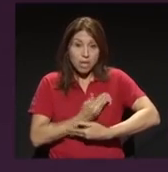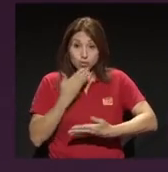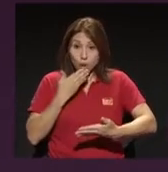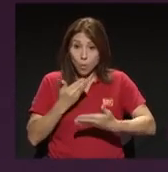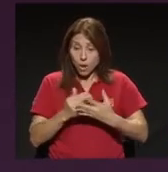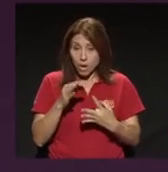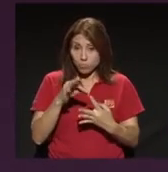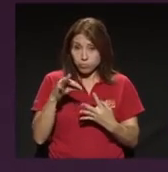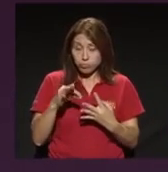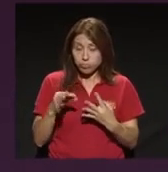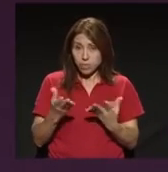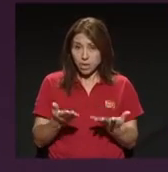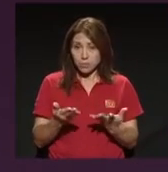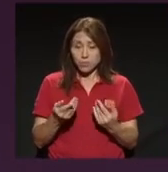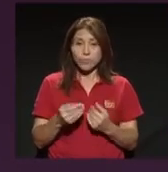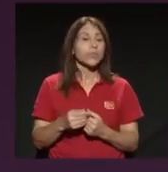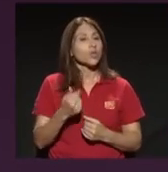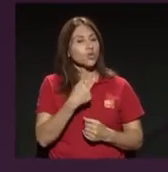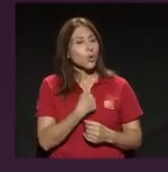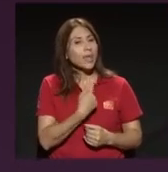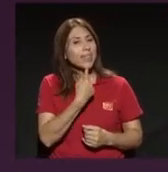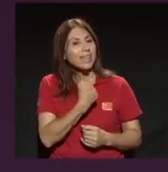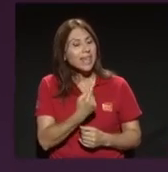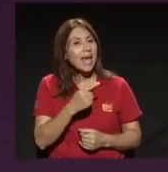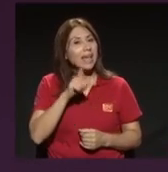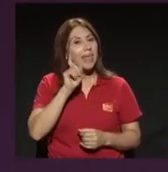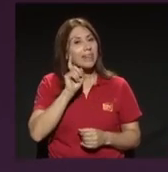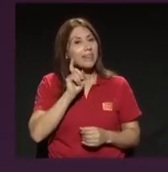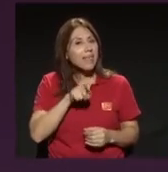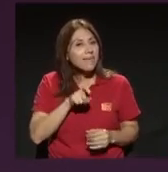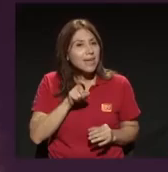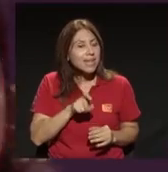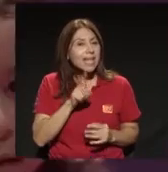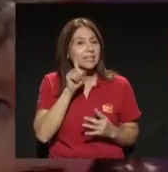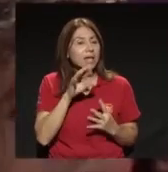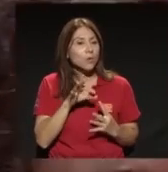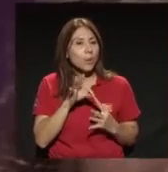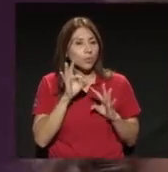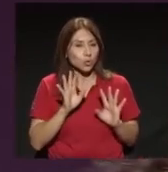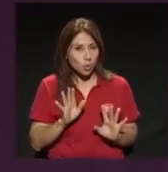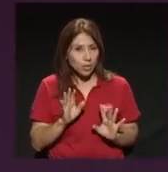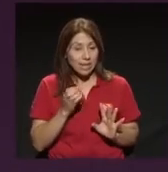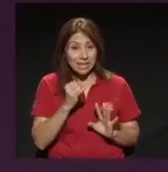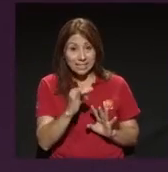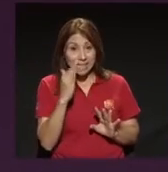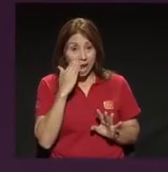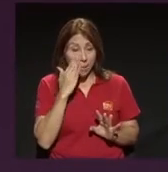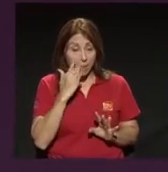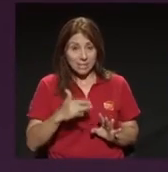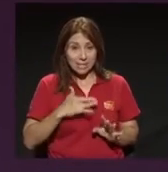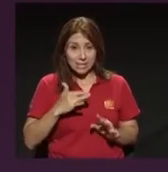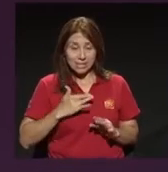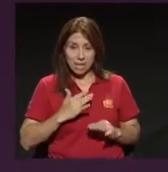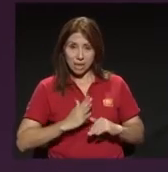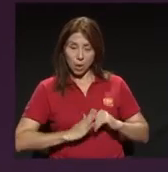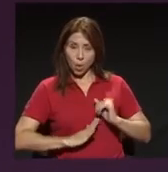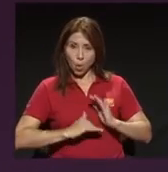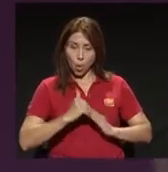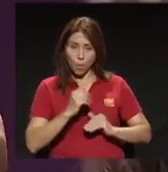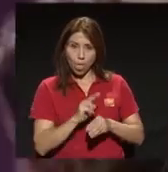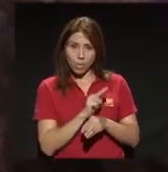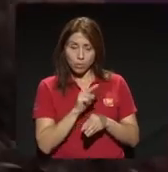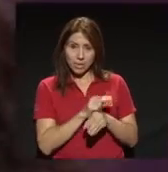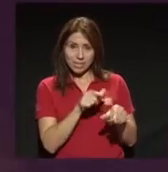espacios yo lo que diría es que deberían ser una alternativa es decir si la mamá se siente cómoda de utilizar ese